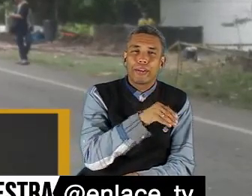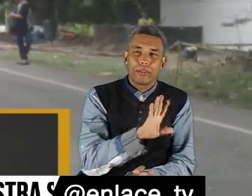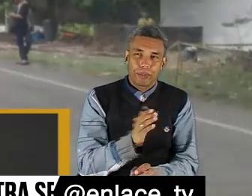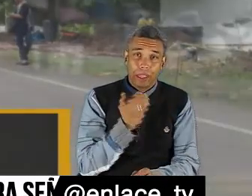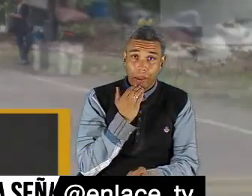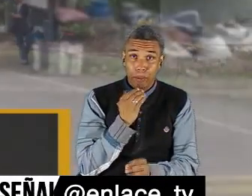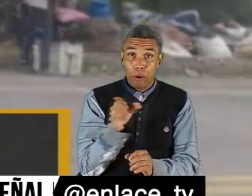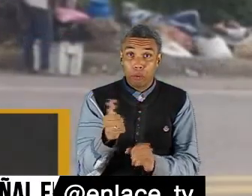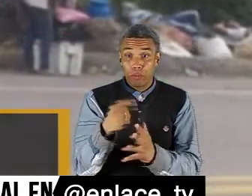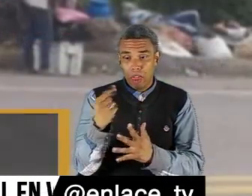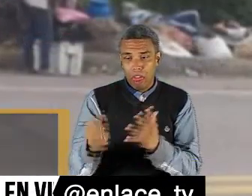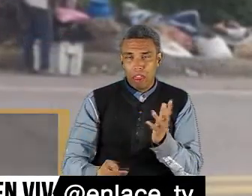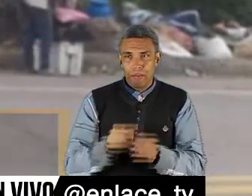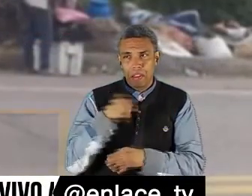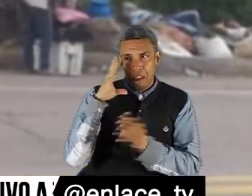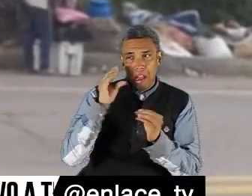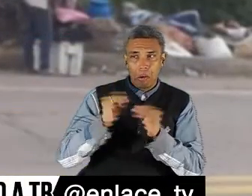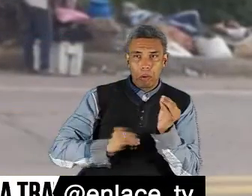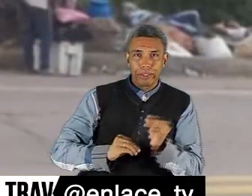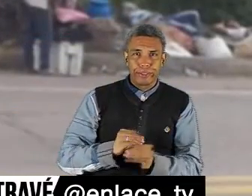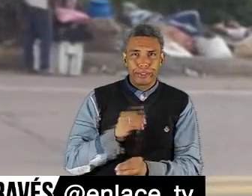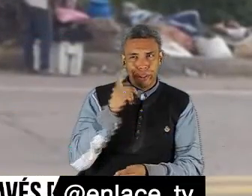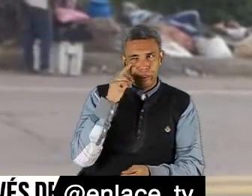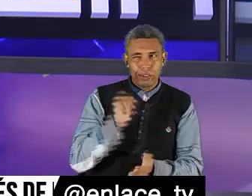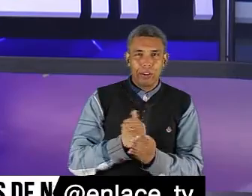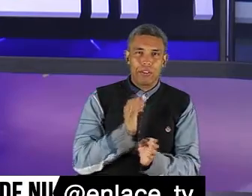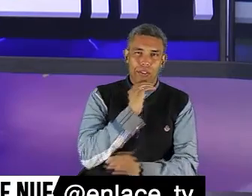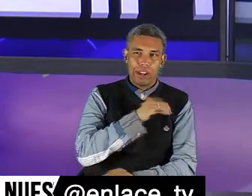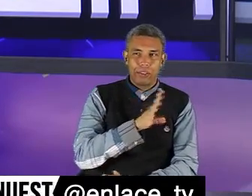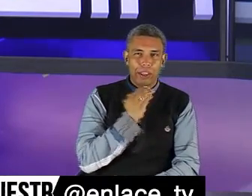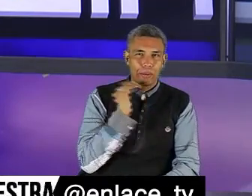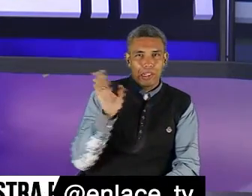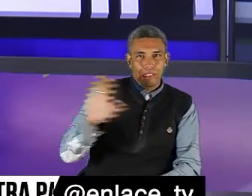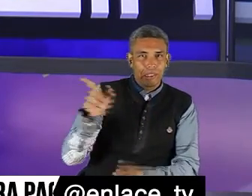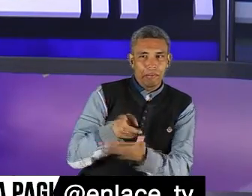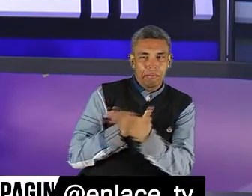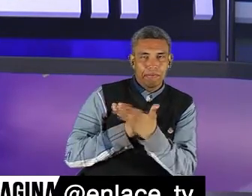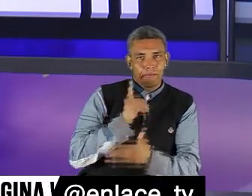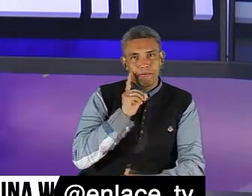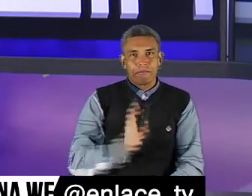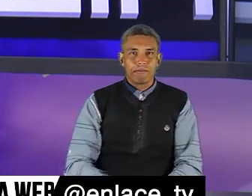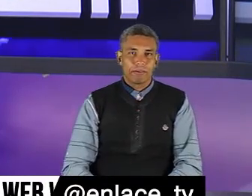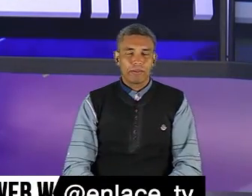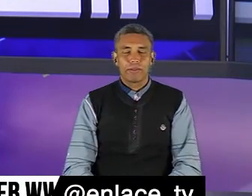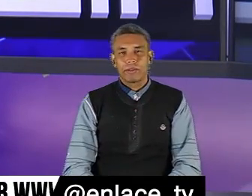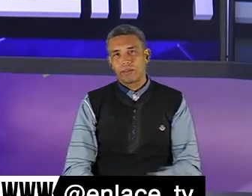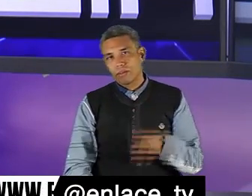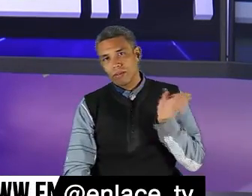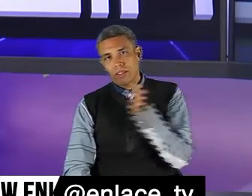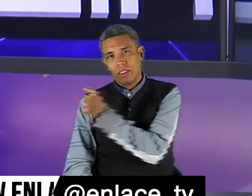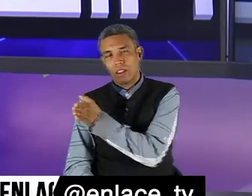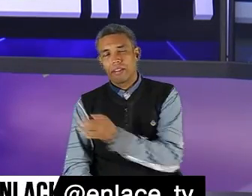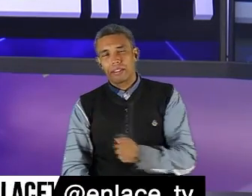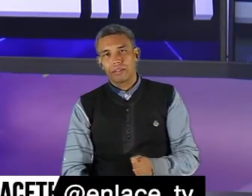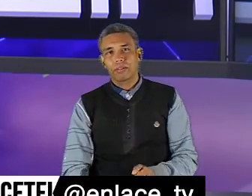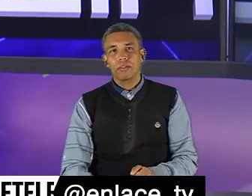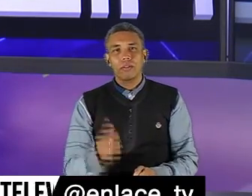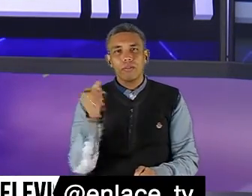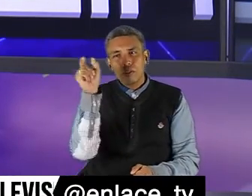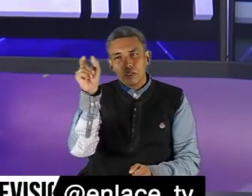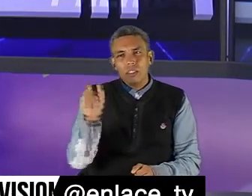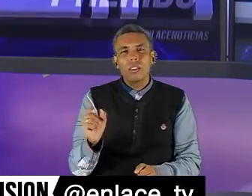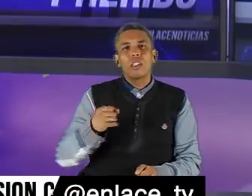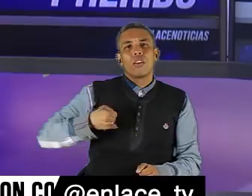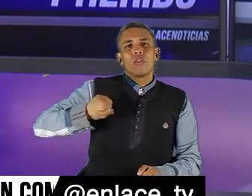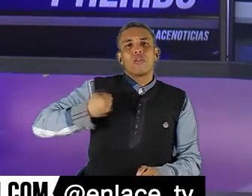por sus propios medios, según indicó el vocero de la protesta. Y en otros hechos noticiosos, un menor de 17 años de